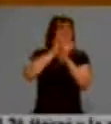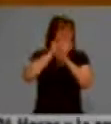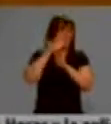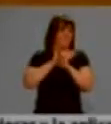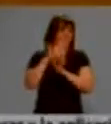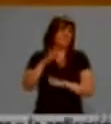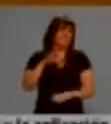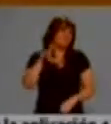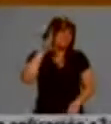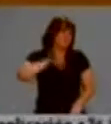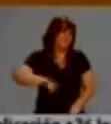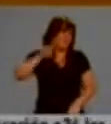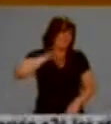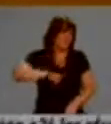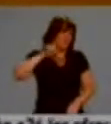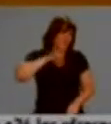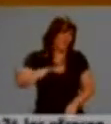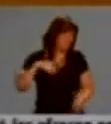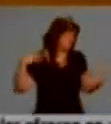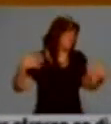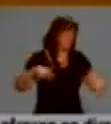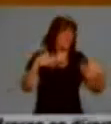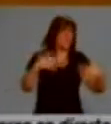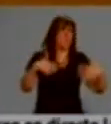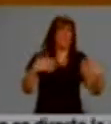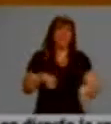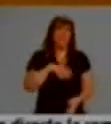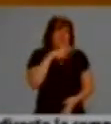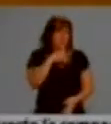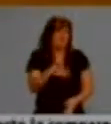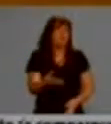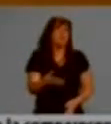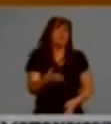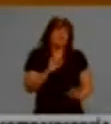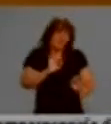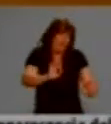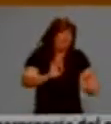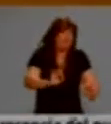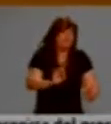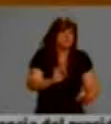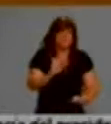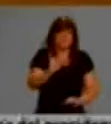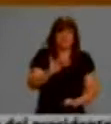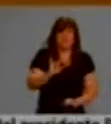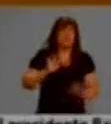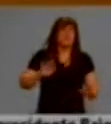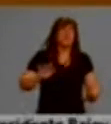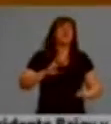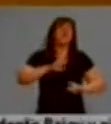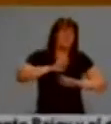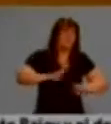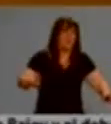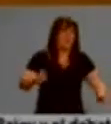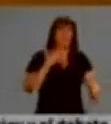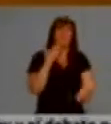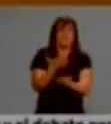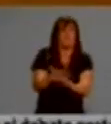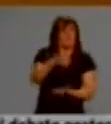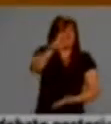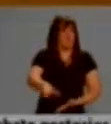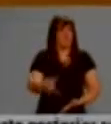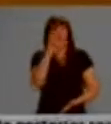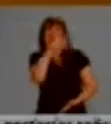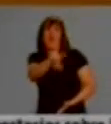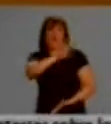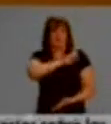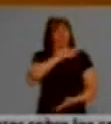de infamia máximos. Es una vileza, cierto, pero es mayor vileza pedirle encima a la víctima que